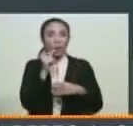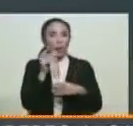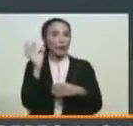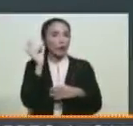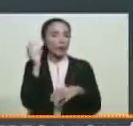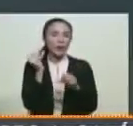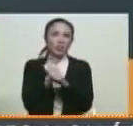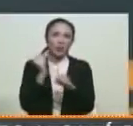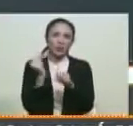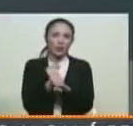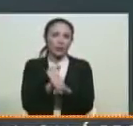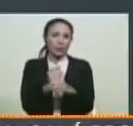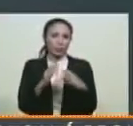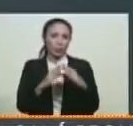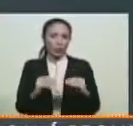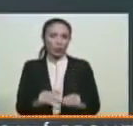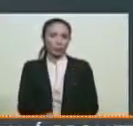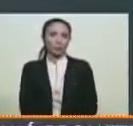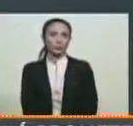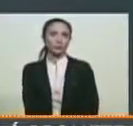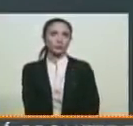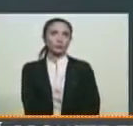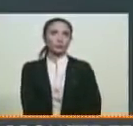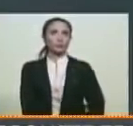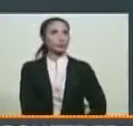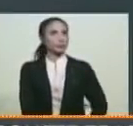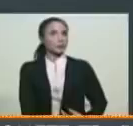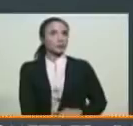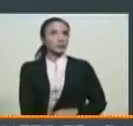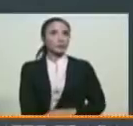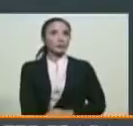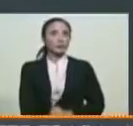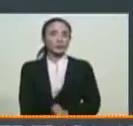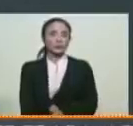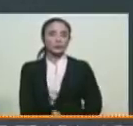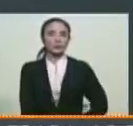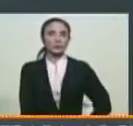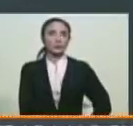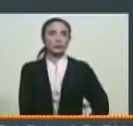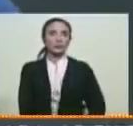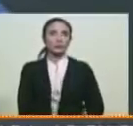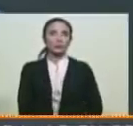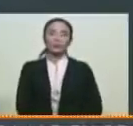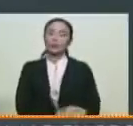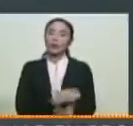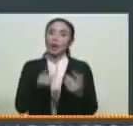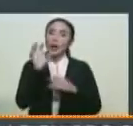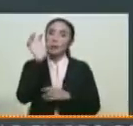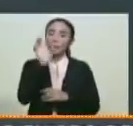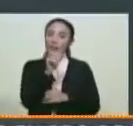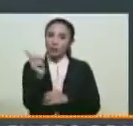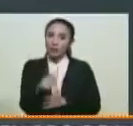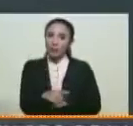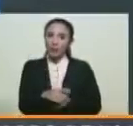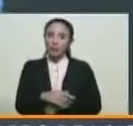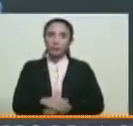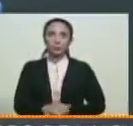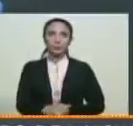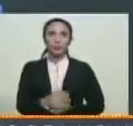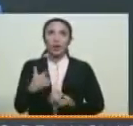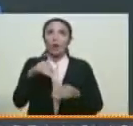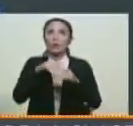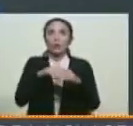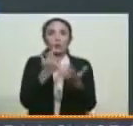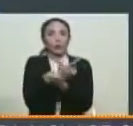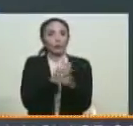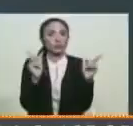al pueblo. Le damos misiones, grandes misiones. La patria te pide que tú también le des tu voto libremente por